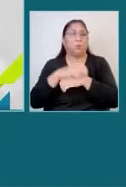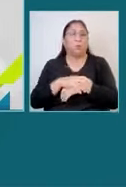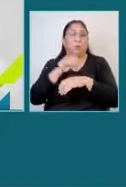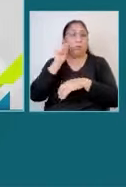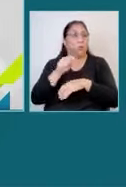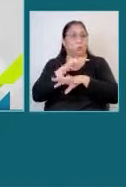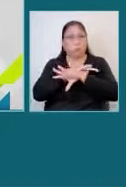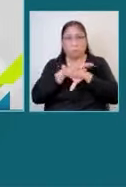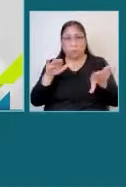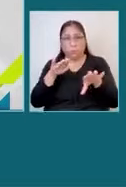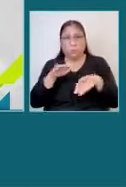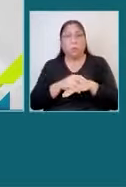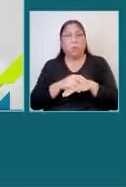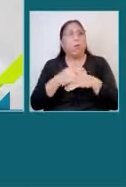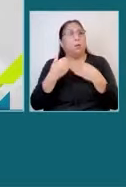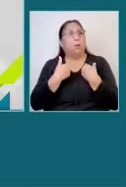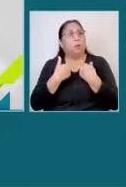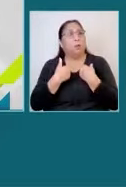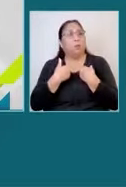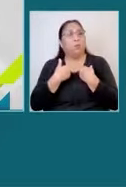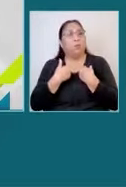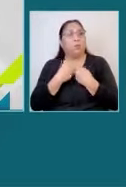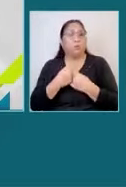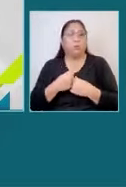termino, tenemos